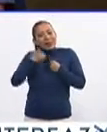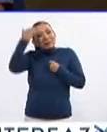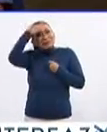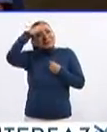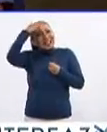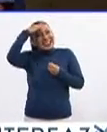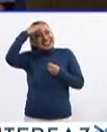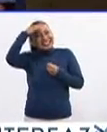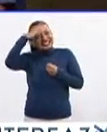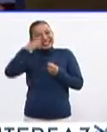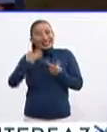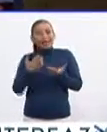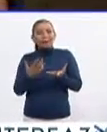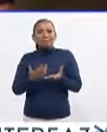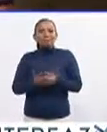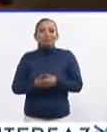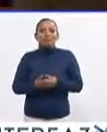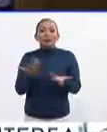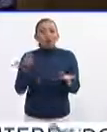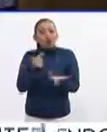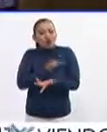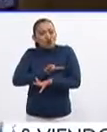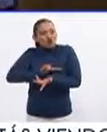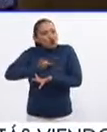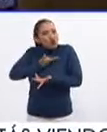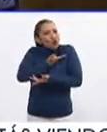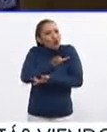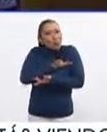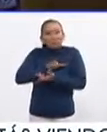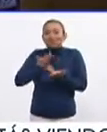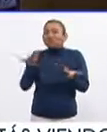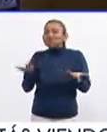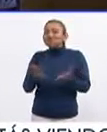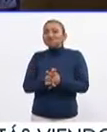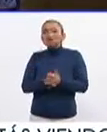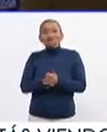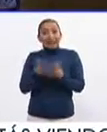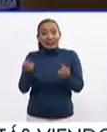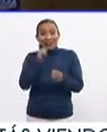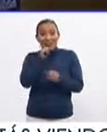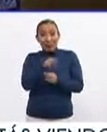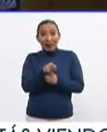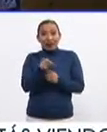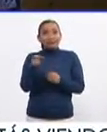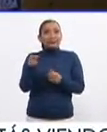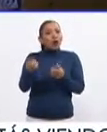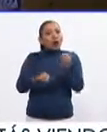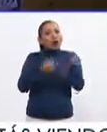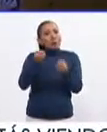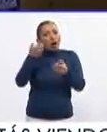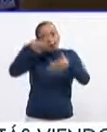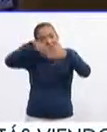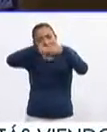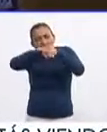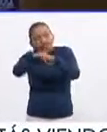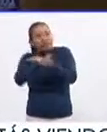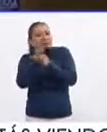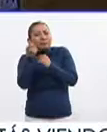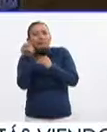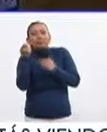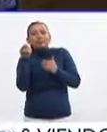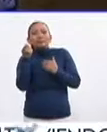experiencia pues gozosa, ¿no? Y al mismo tiempo adentrar